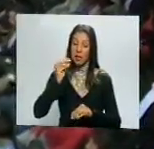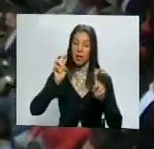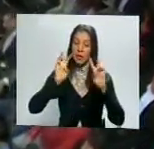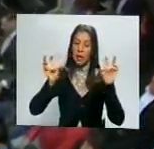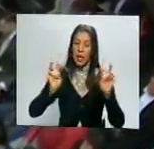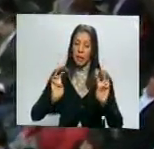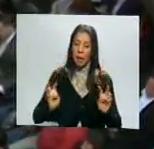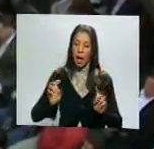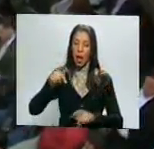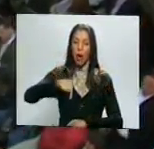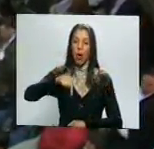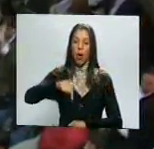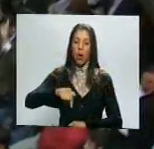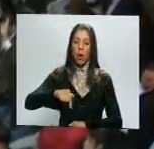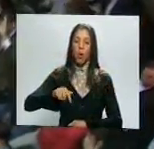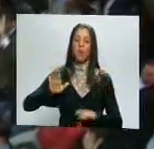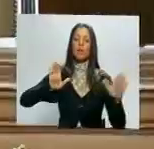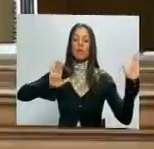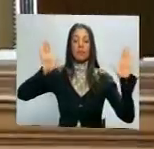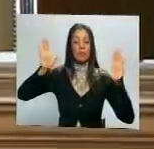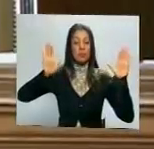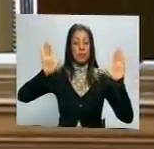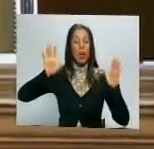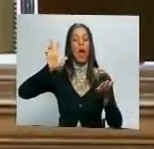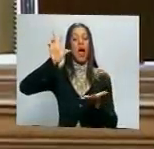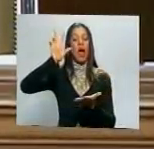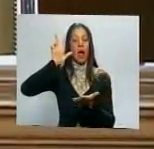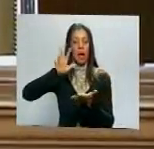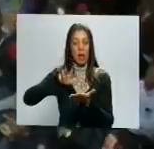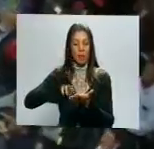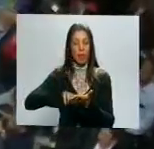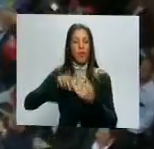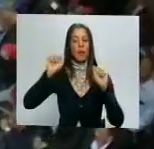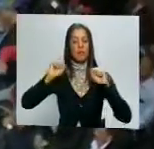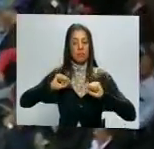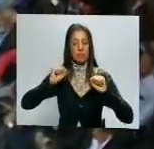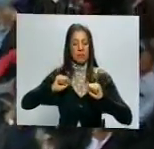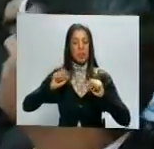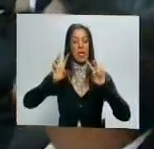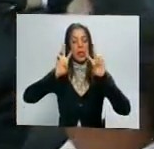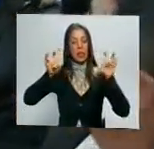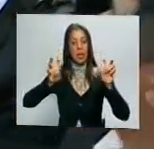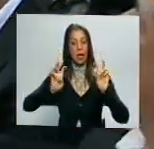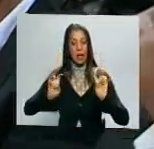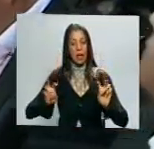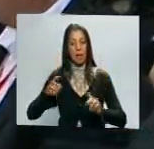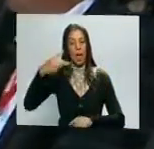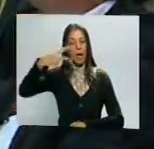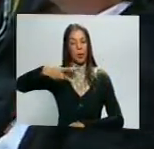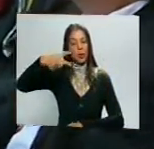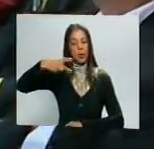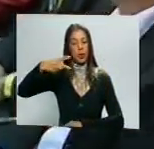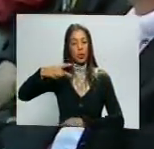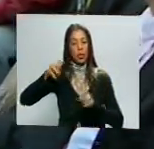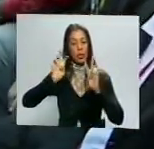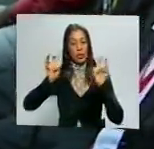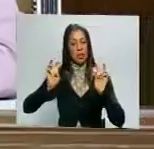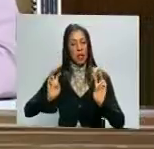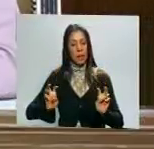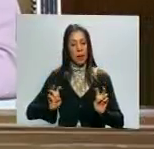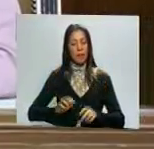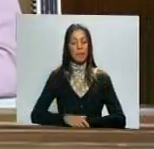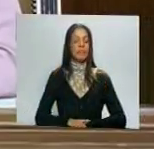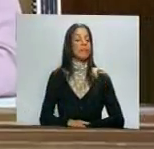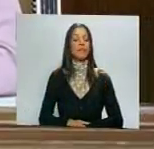día presentado por el secretario. Queda entonces aprobado el orden del día con los dos puntos señalados.